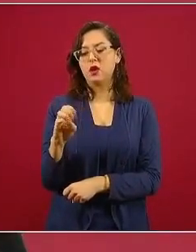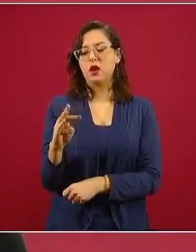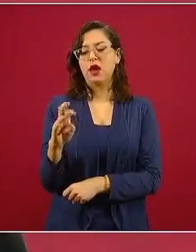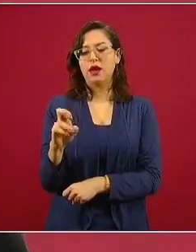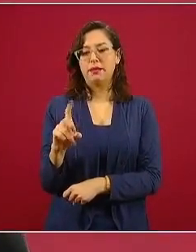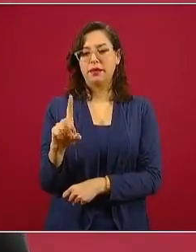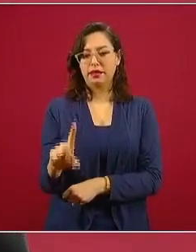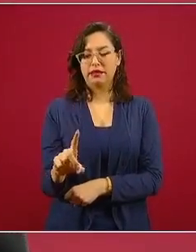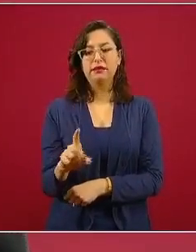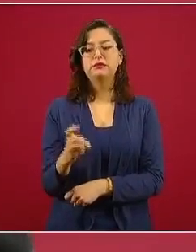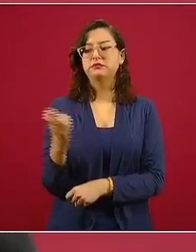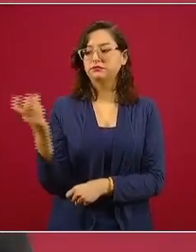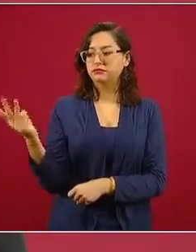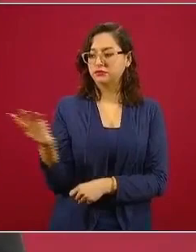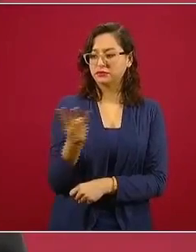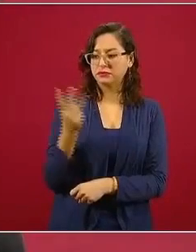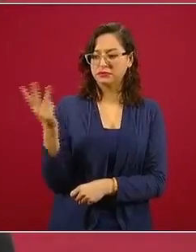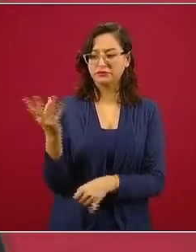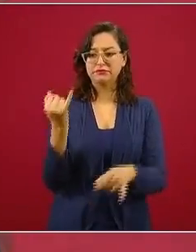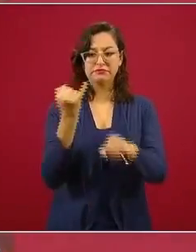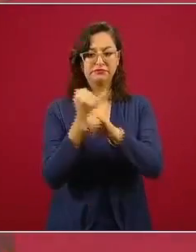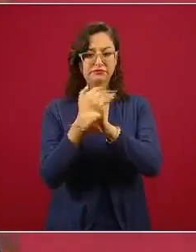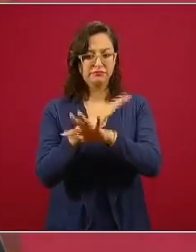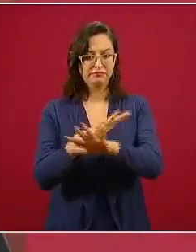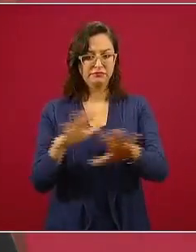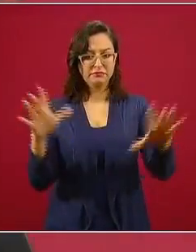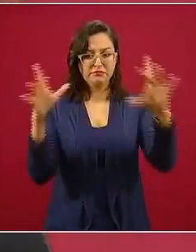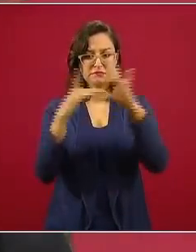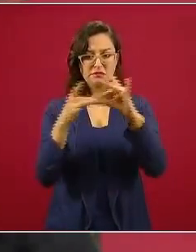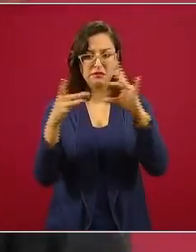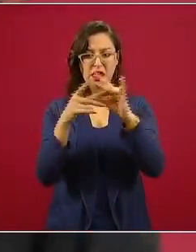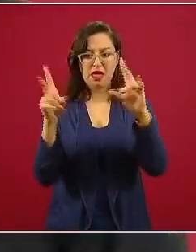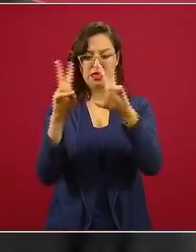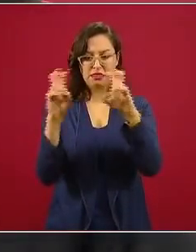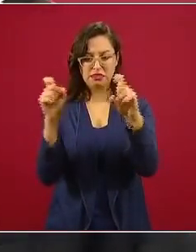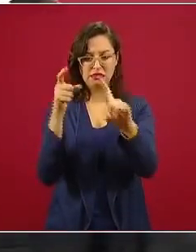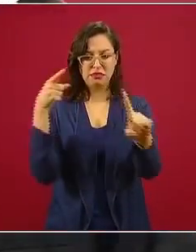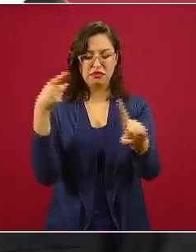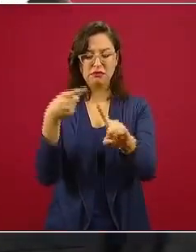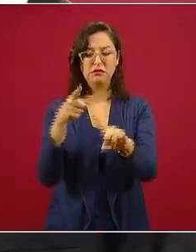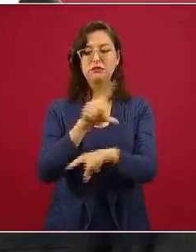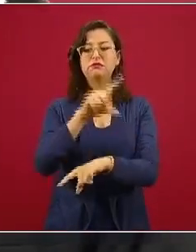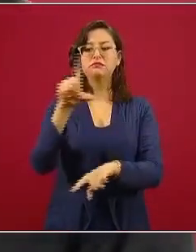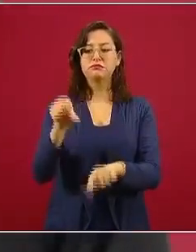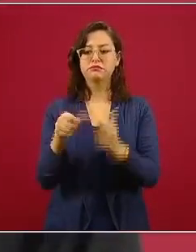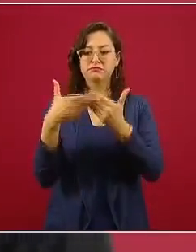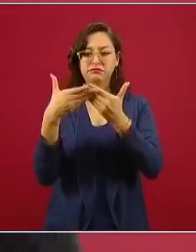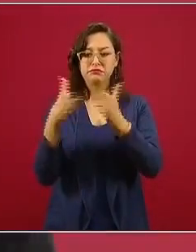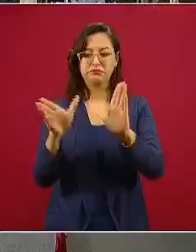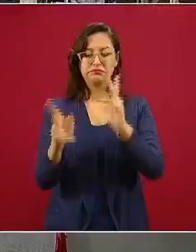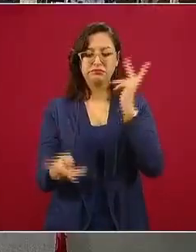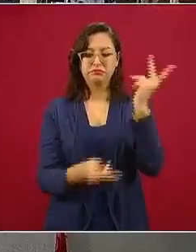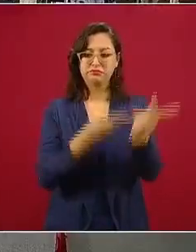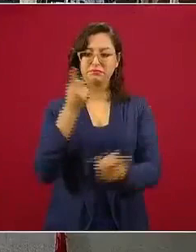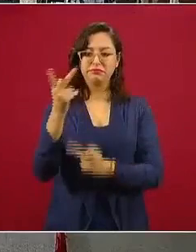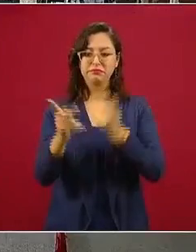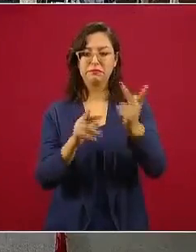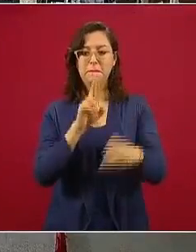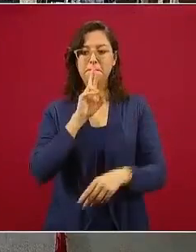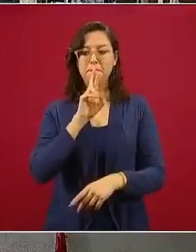tema y luego abrimos para las preguntas y las respuestas.